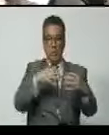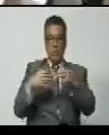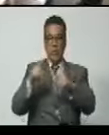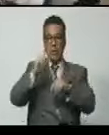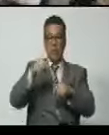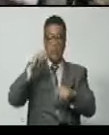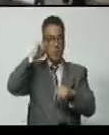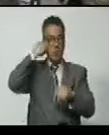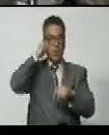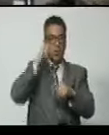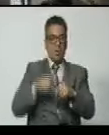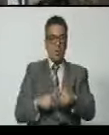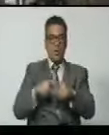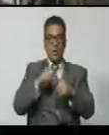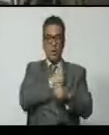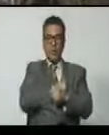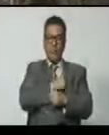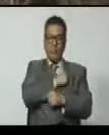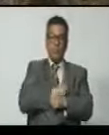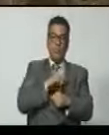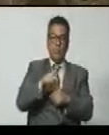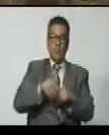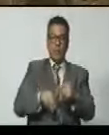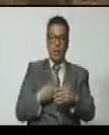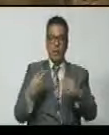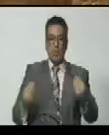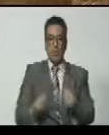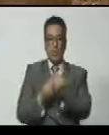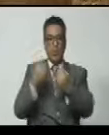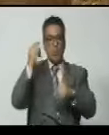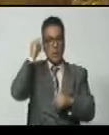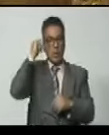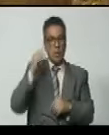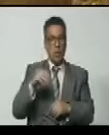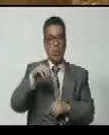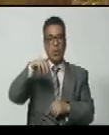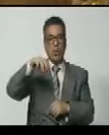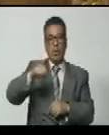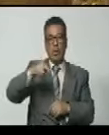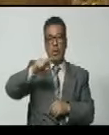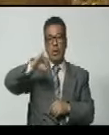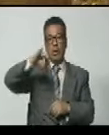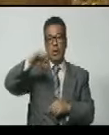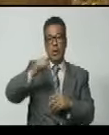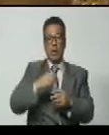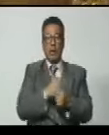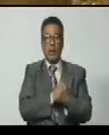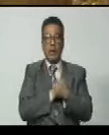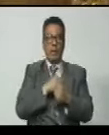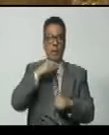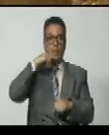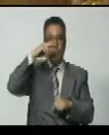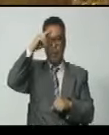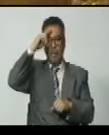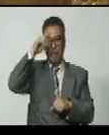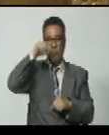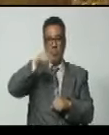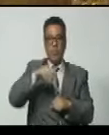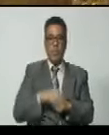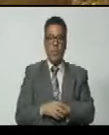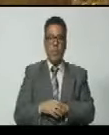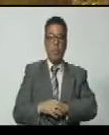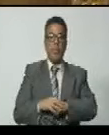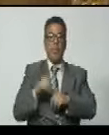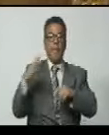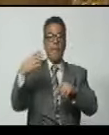quiero recordar a quien lamentablemente no nos puede acompañar hoy, a nuestra María León, nuestra Madre Leona, a ella